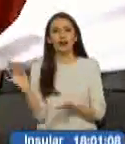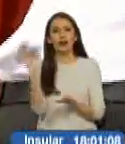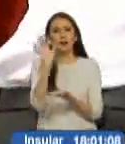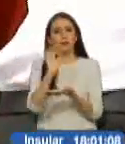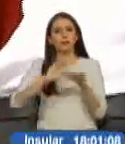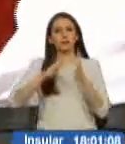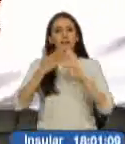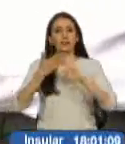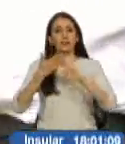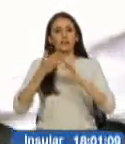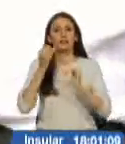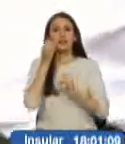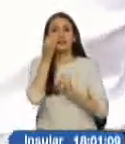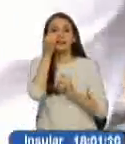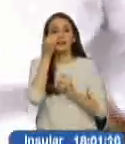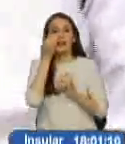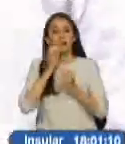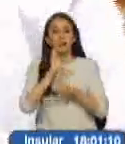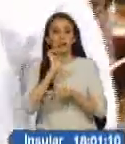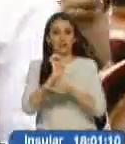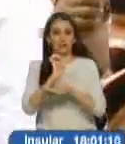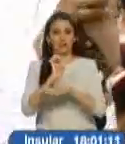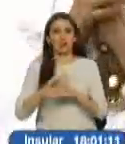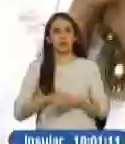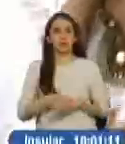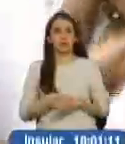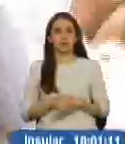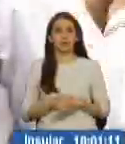de pueblos y nacionalidades indígenas del país.